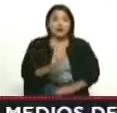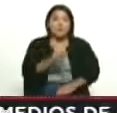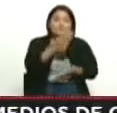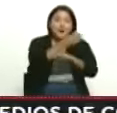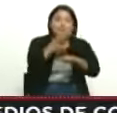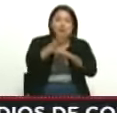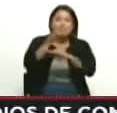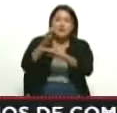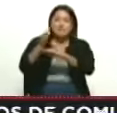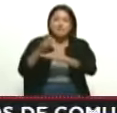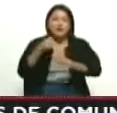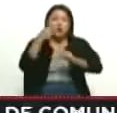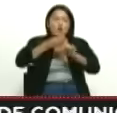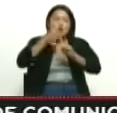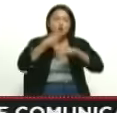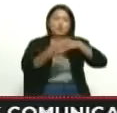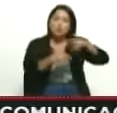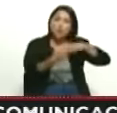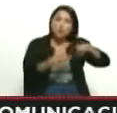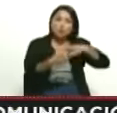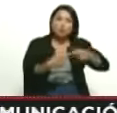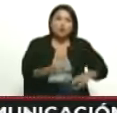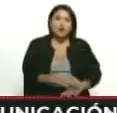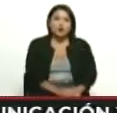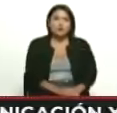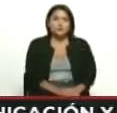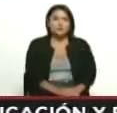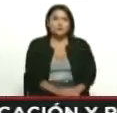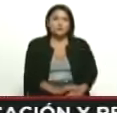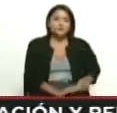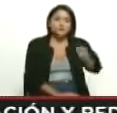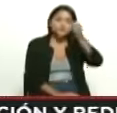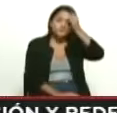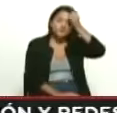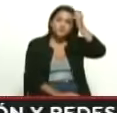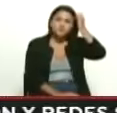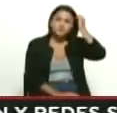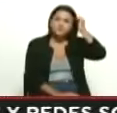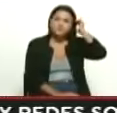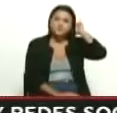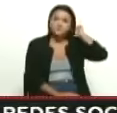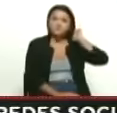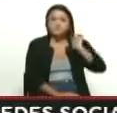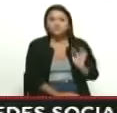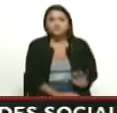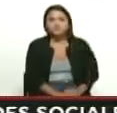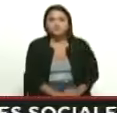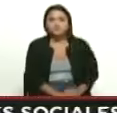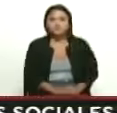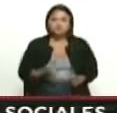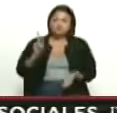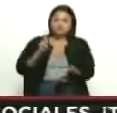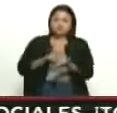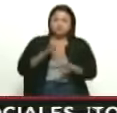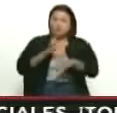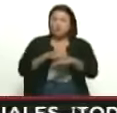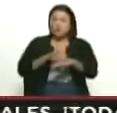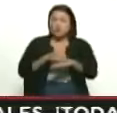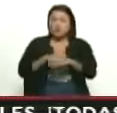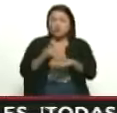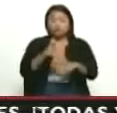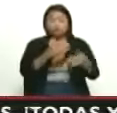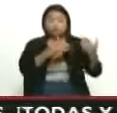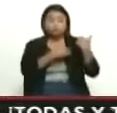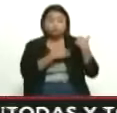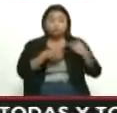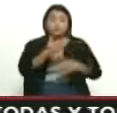Parroquias combativas, revolucionarias. Miren, compañeros, estamos aquí por una tarea fundamental, ¿no? El